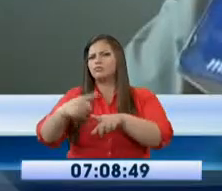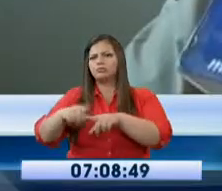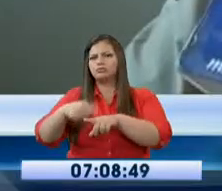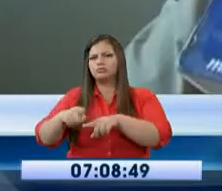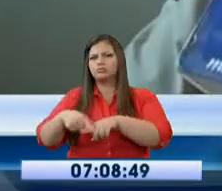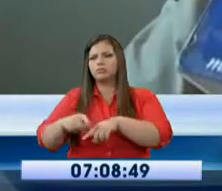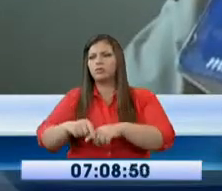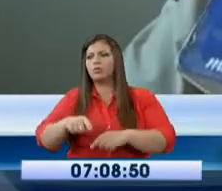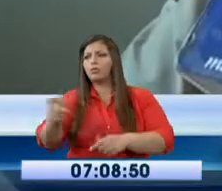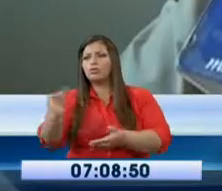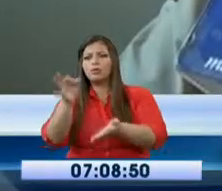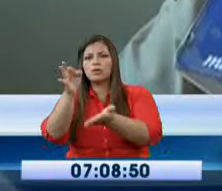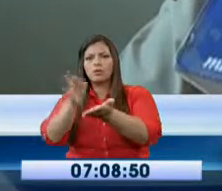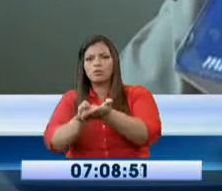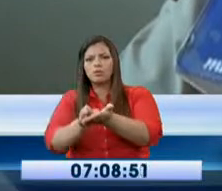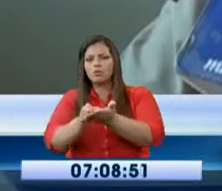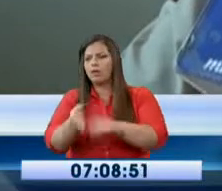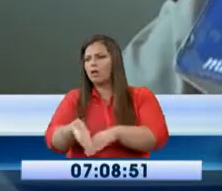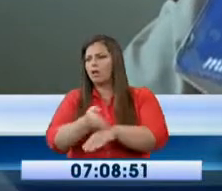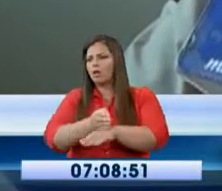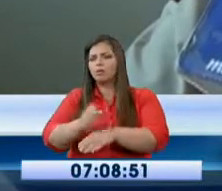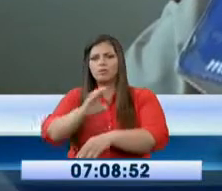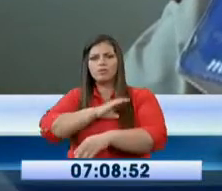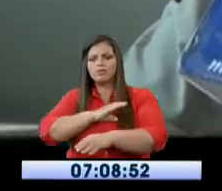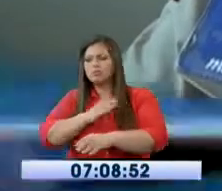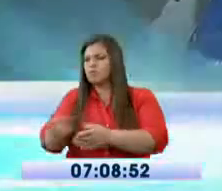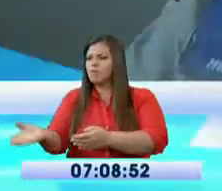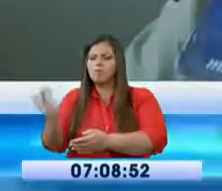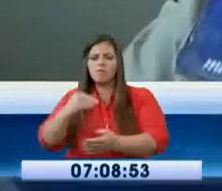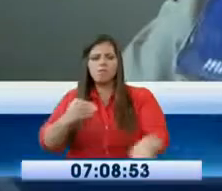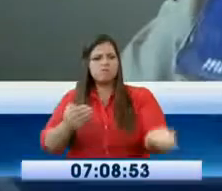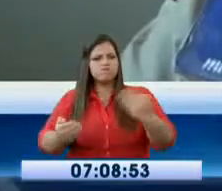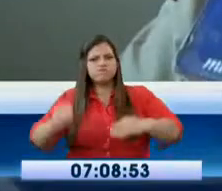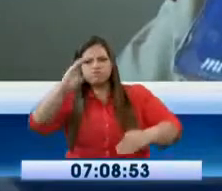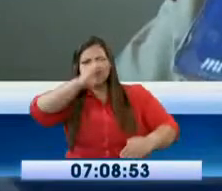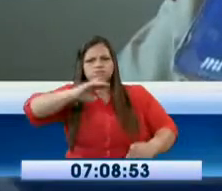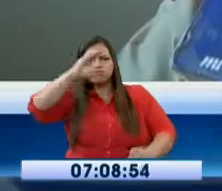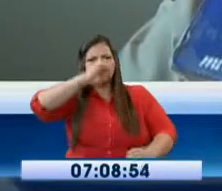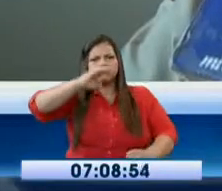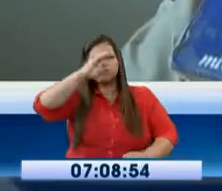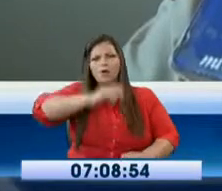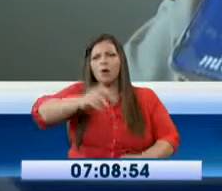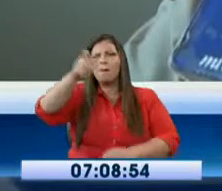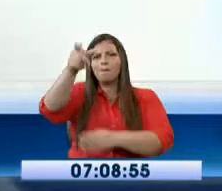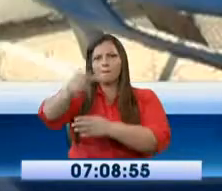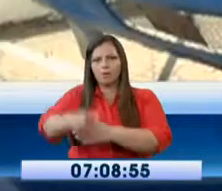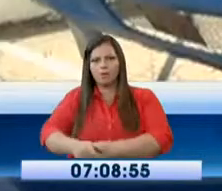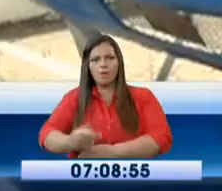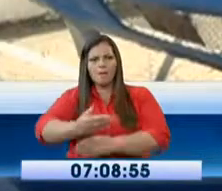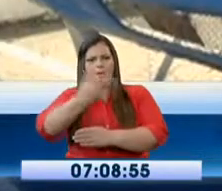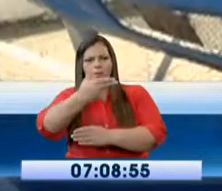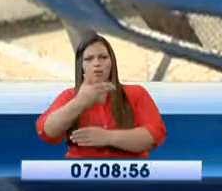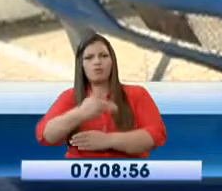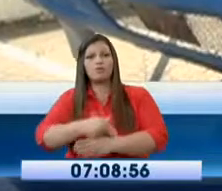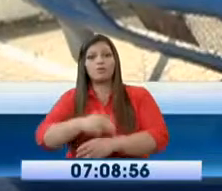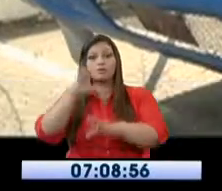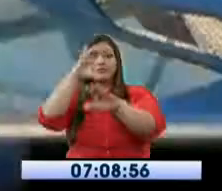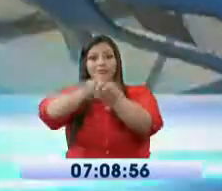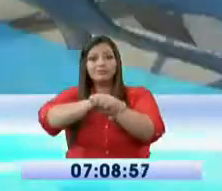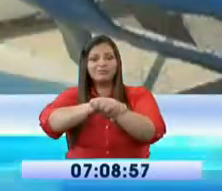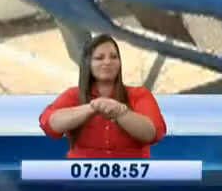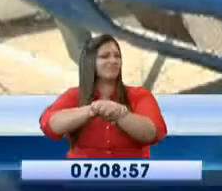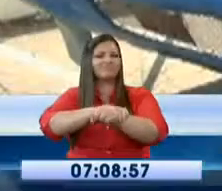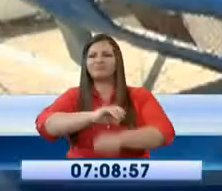con otras unidades del Cantón Baba se hizo un rastreo por el lugar, pero no se logró la captura del causante. El bus quedó retenido para